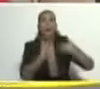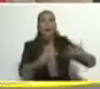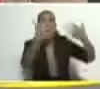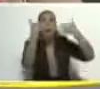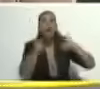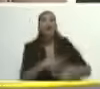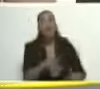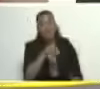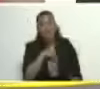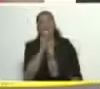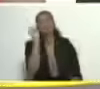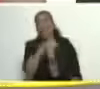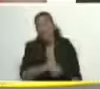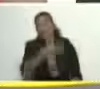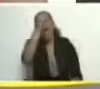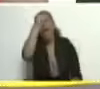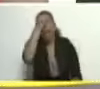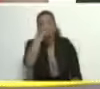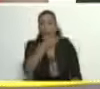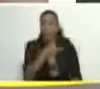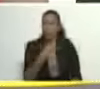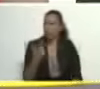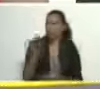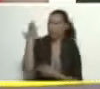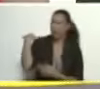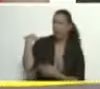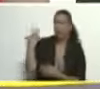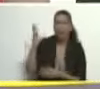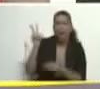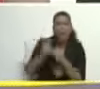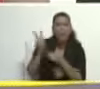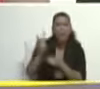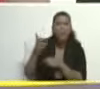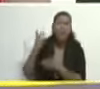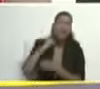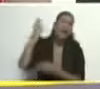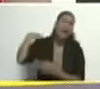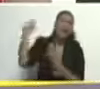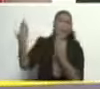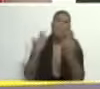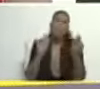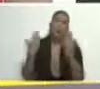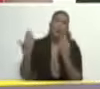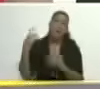propaganda, ignorando los avances que Venezuela ha realizado